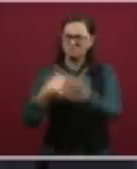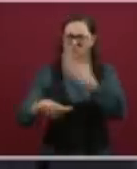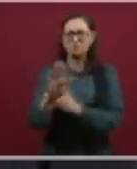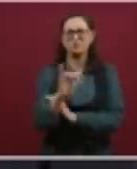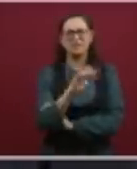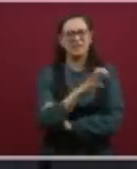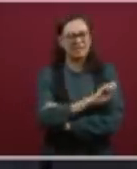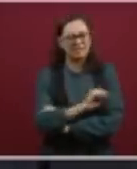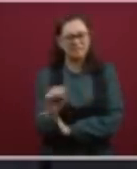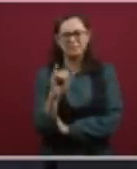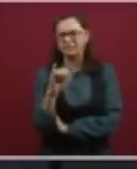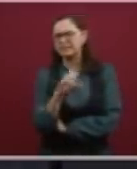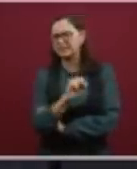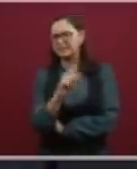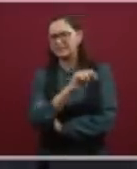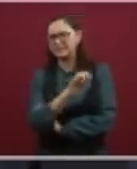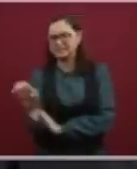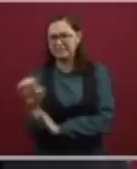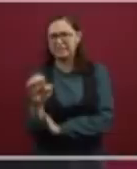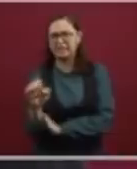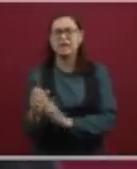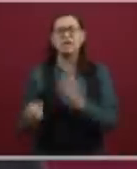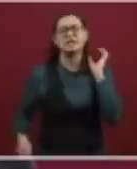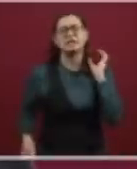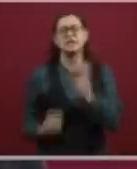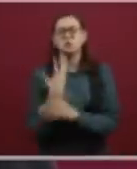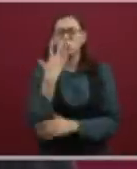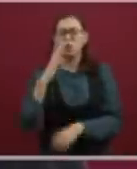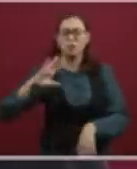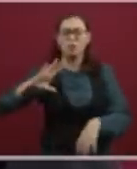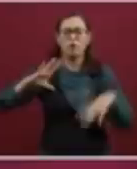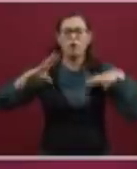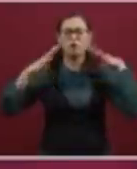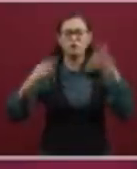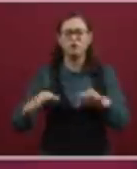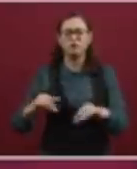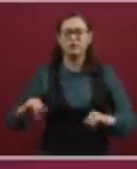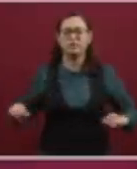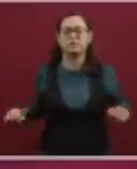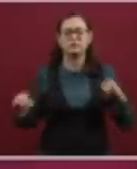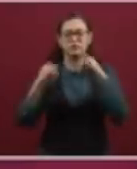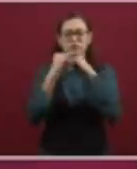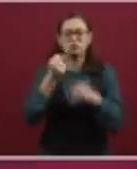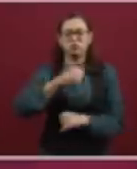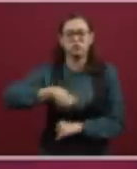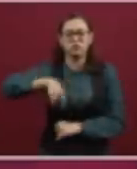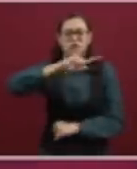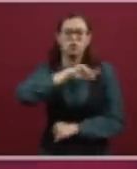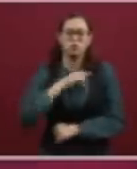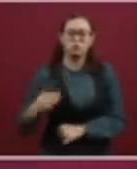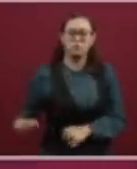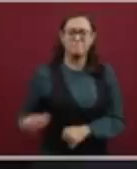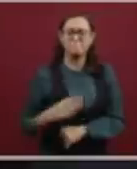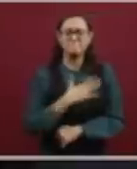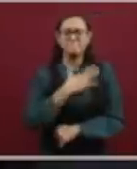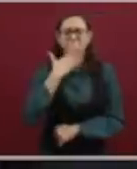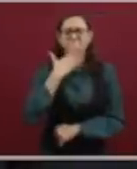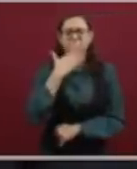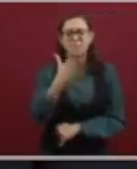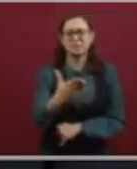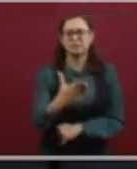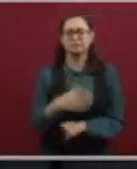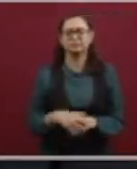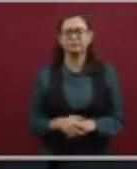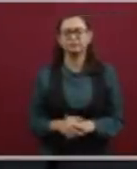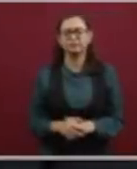ISSSTE, y se va a crear el Instituto de la Salud para el Bienestar, que va a